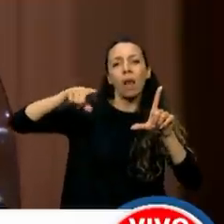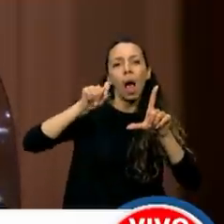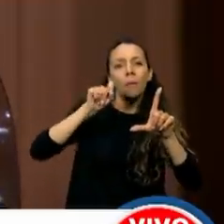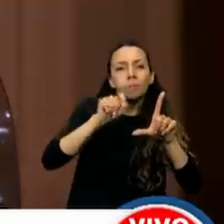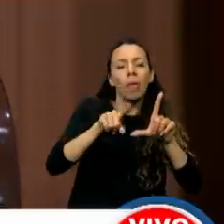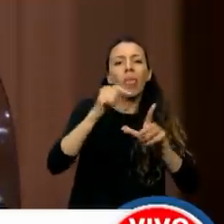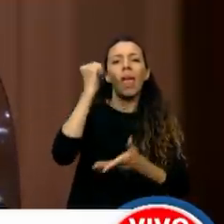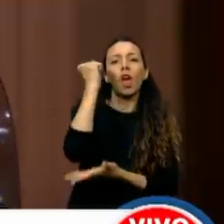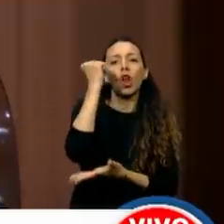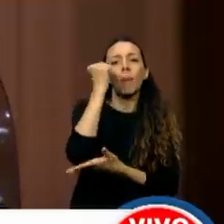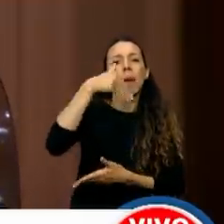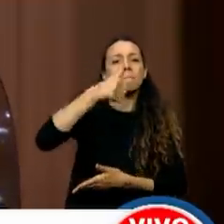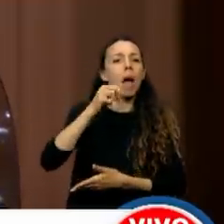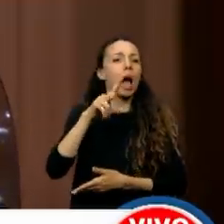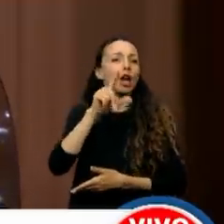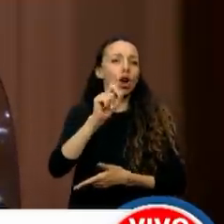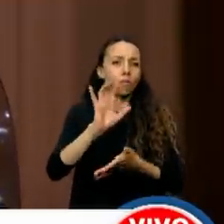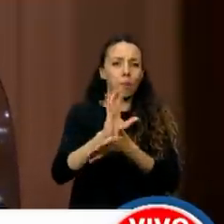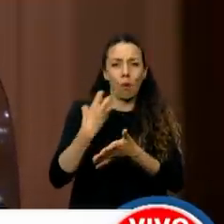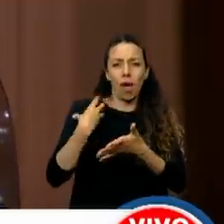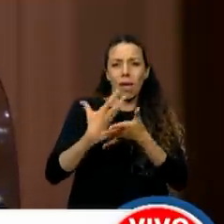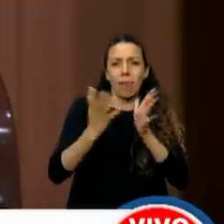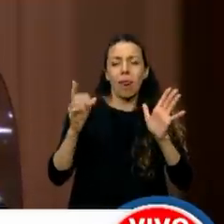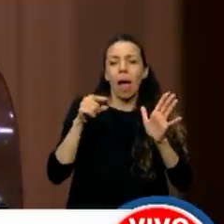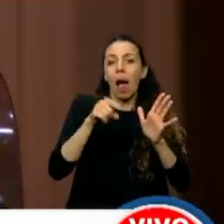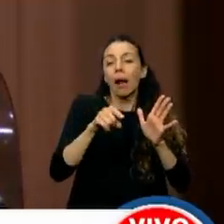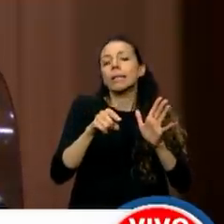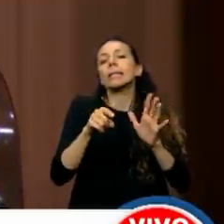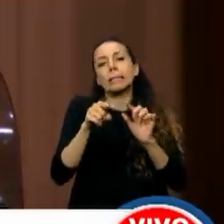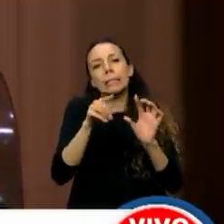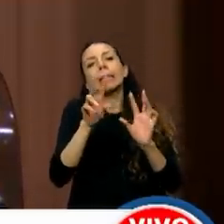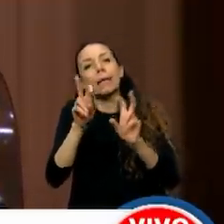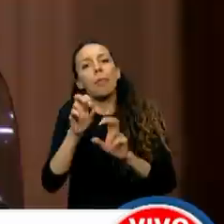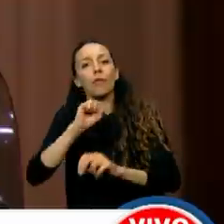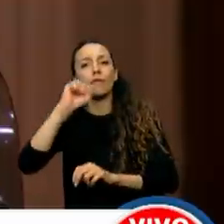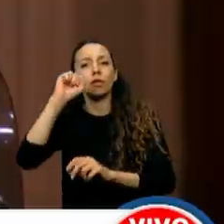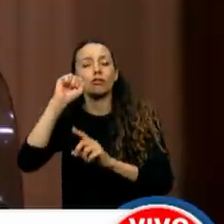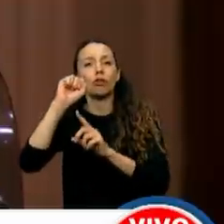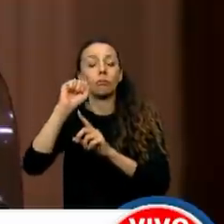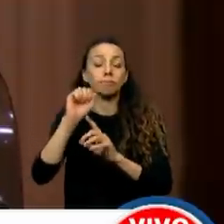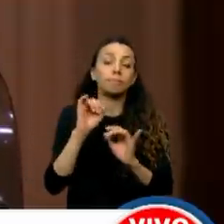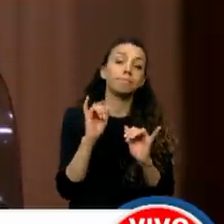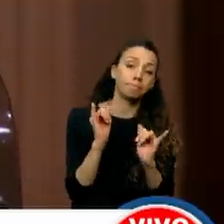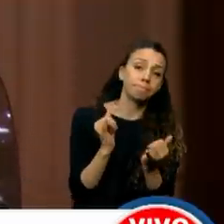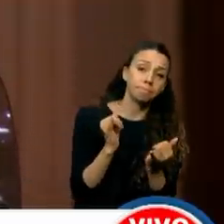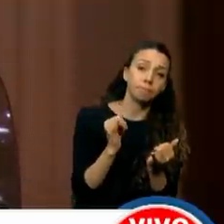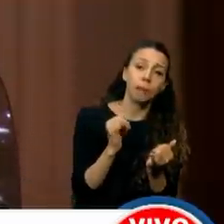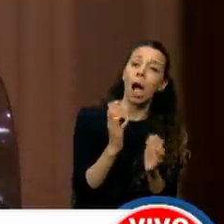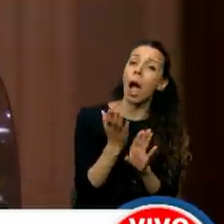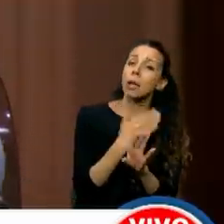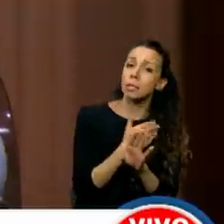que tuvimos un problema importante con la inflación a lo largo de todo el año pero ayer bien en comisión lo